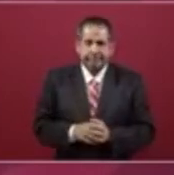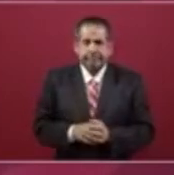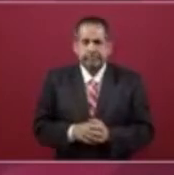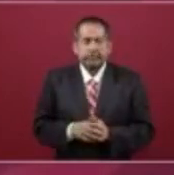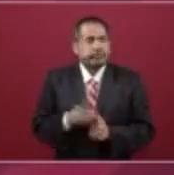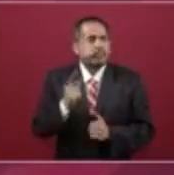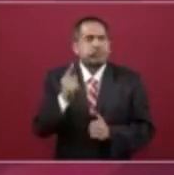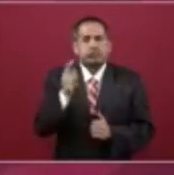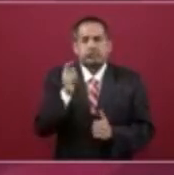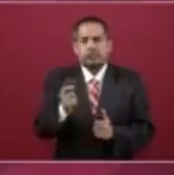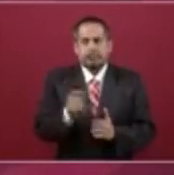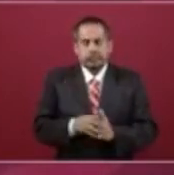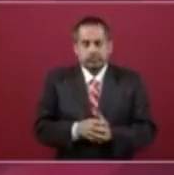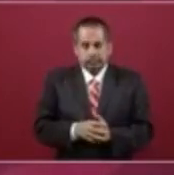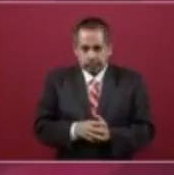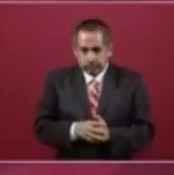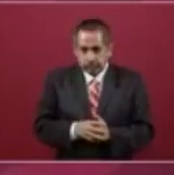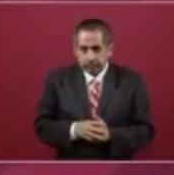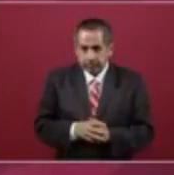una